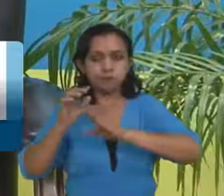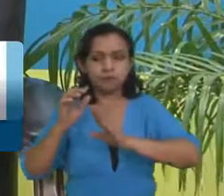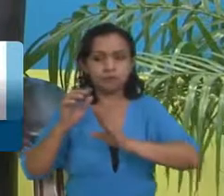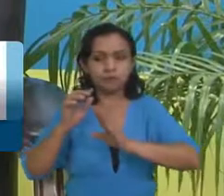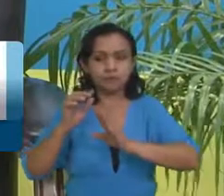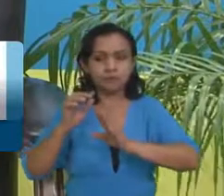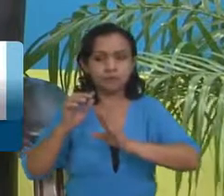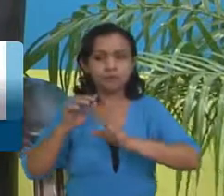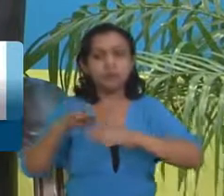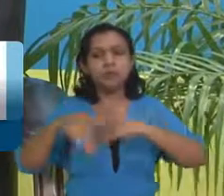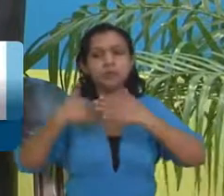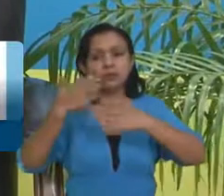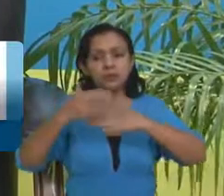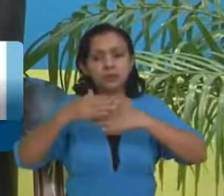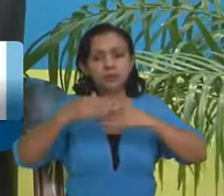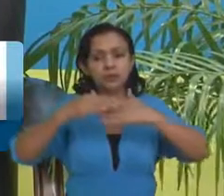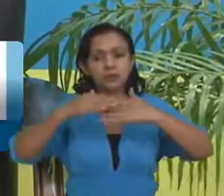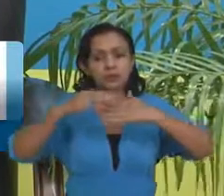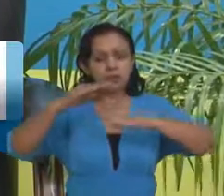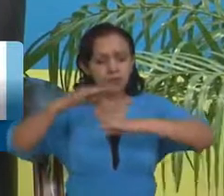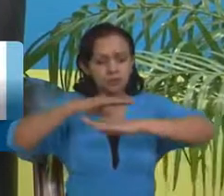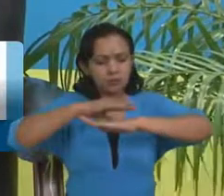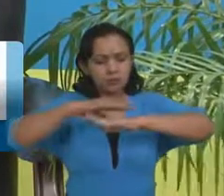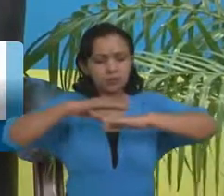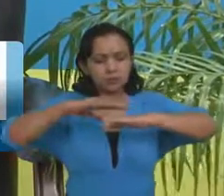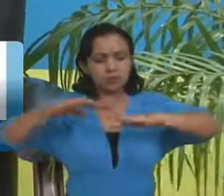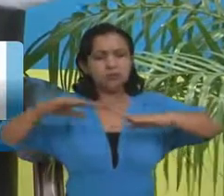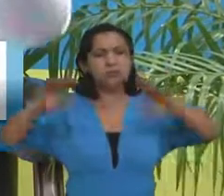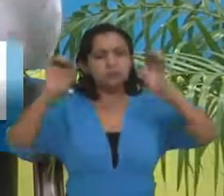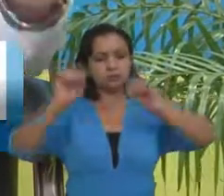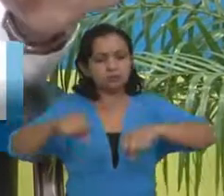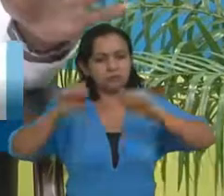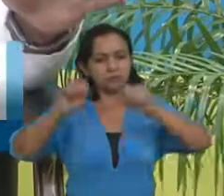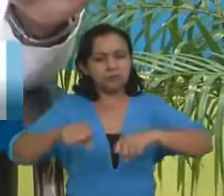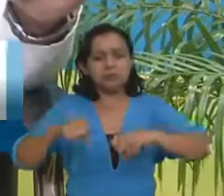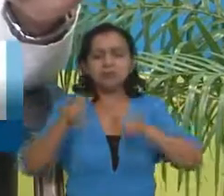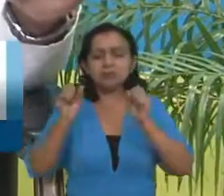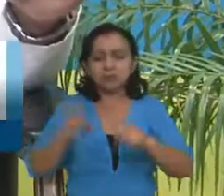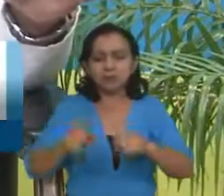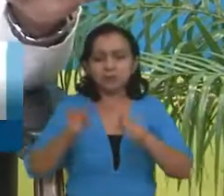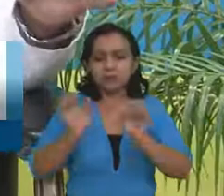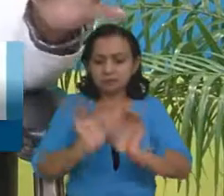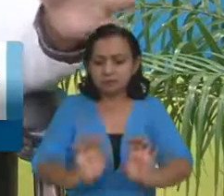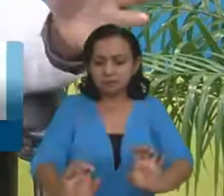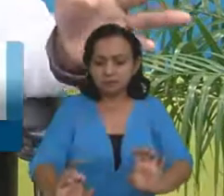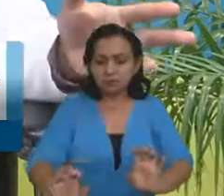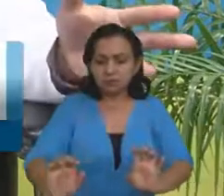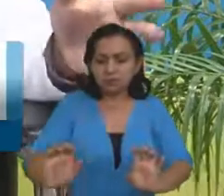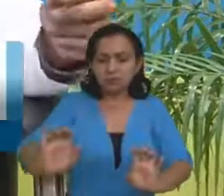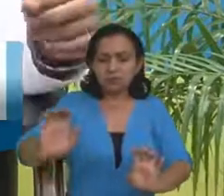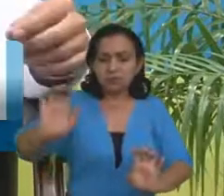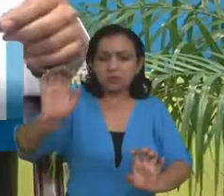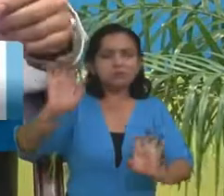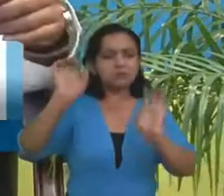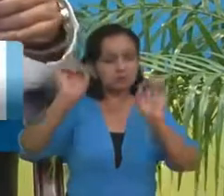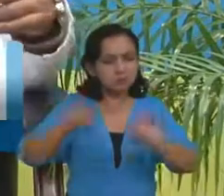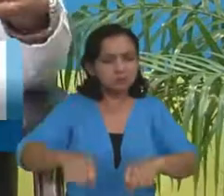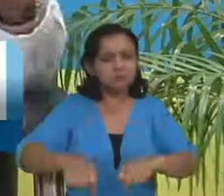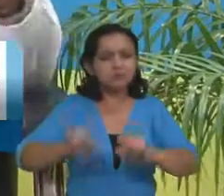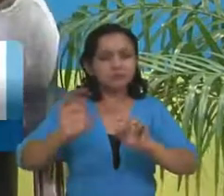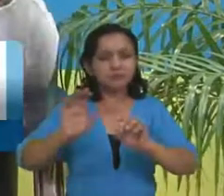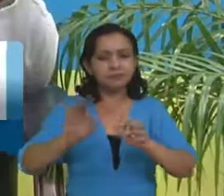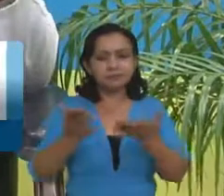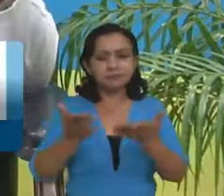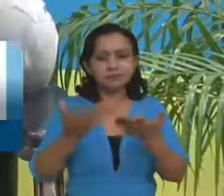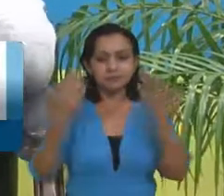su crecimiento tiene la capacidad de enderezar el huesito hasta cierto punto, ¿verdad? Que